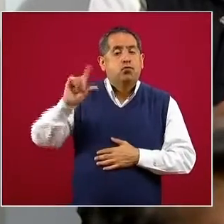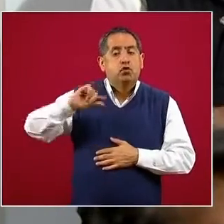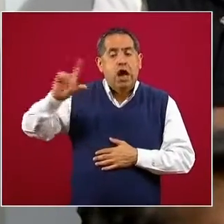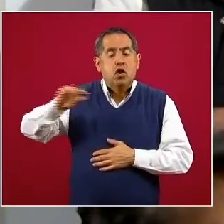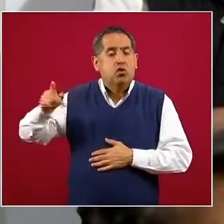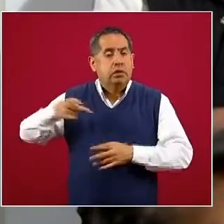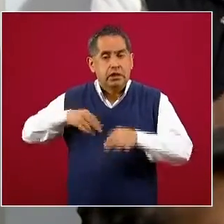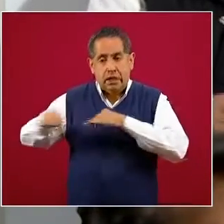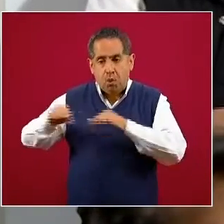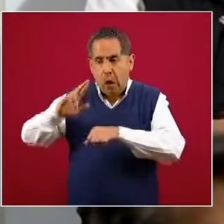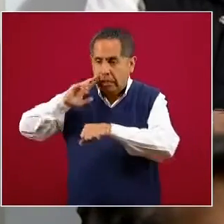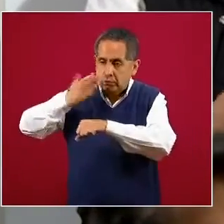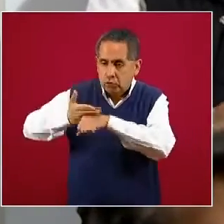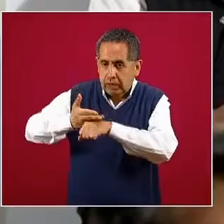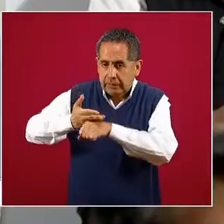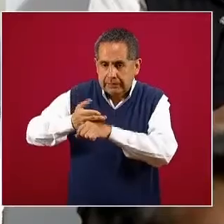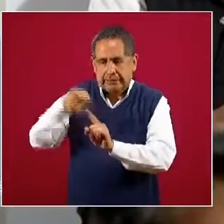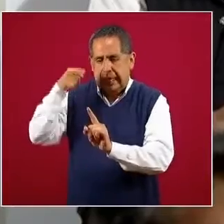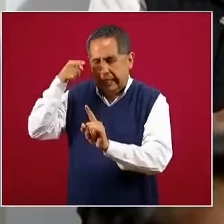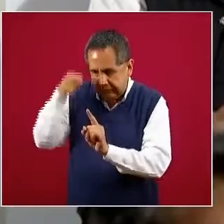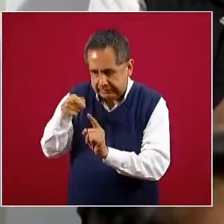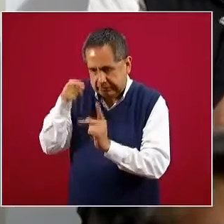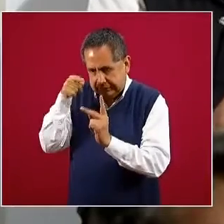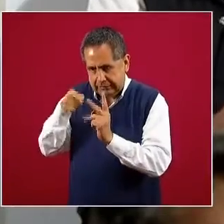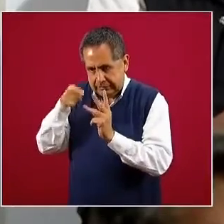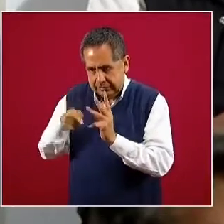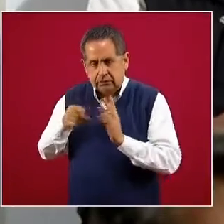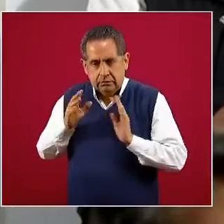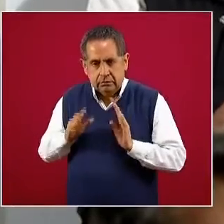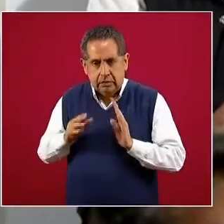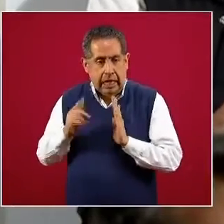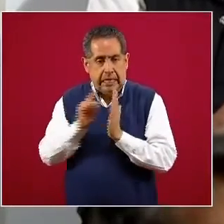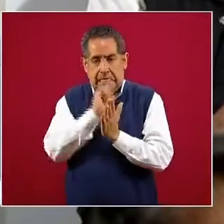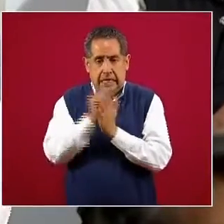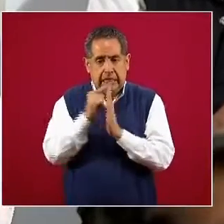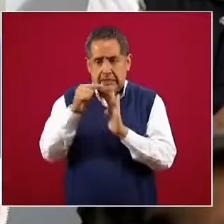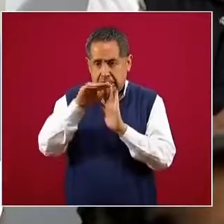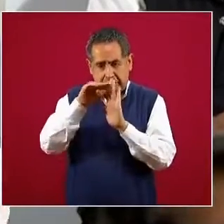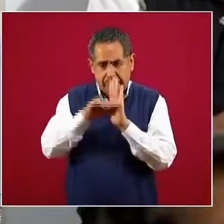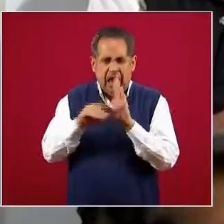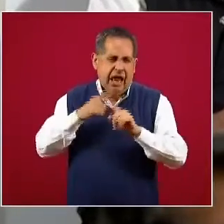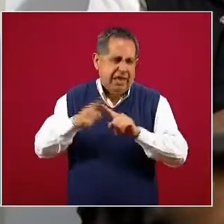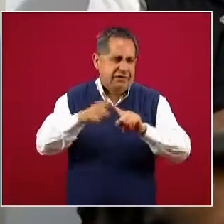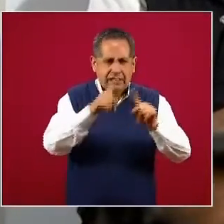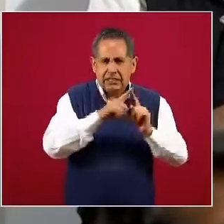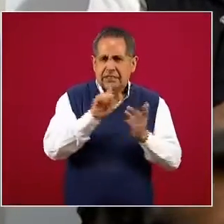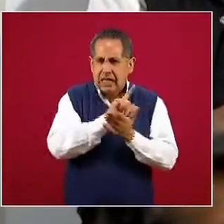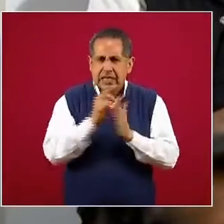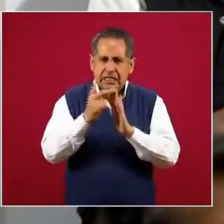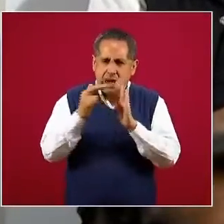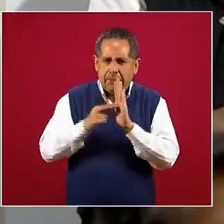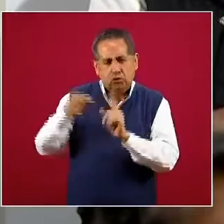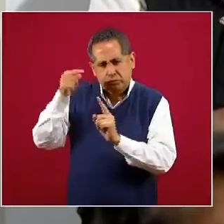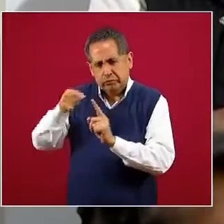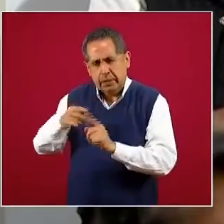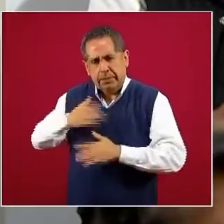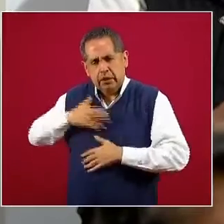Zoé, subsecretarios, medios de comunicación, al amable auditorio, muy buena noche. El día de hoy,